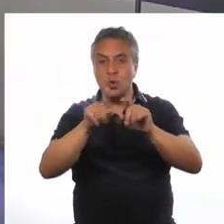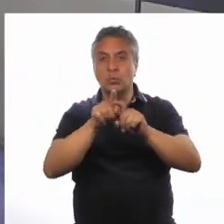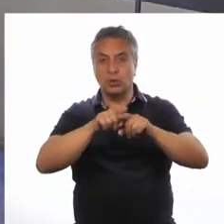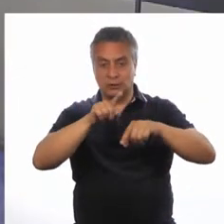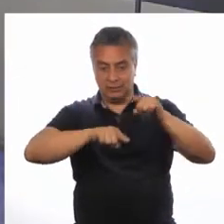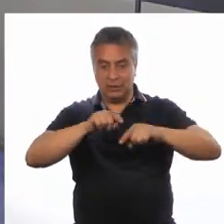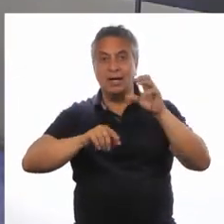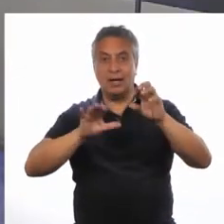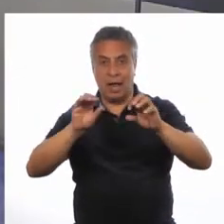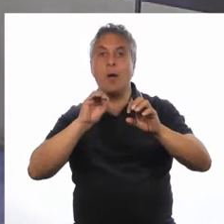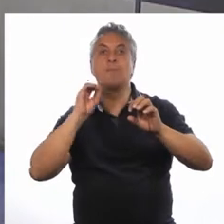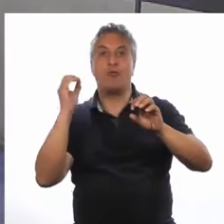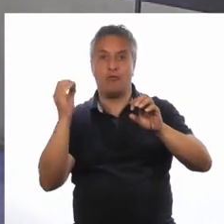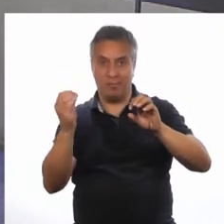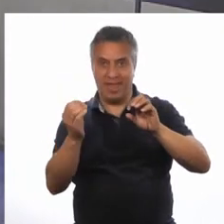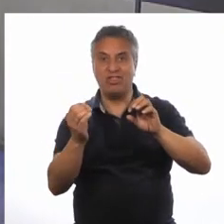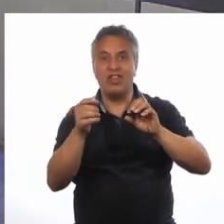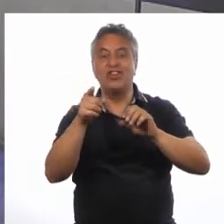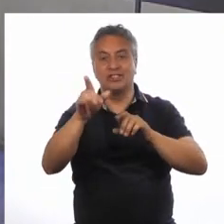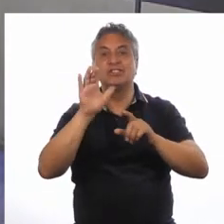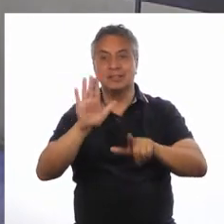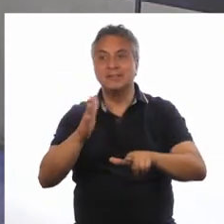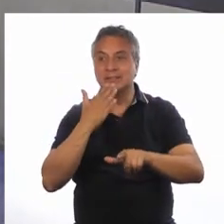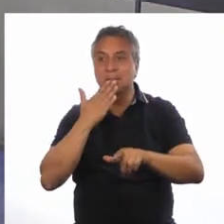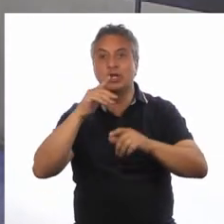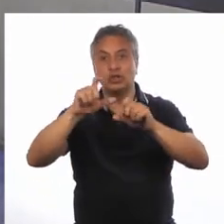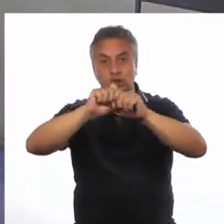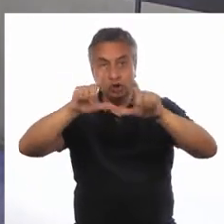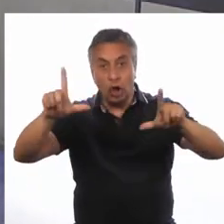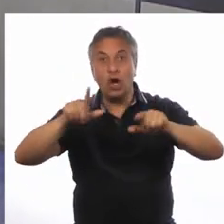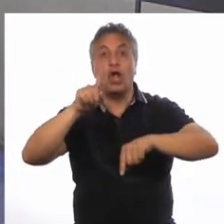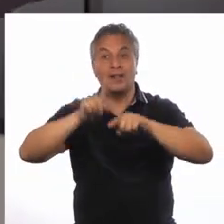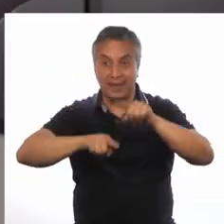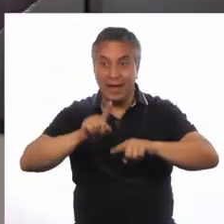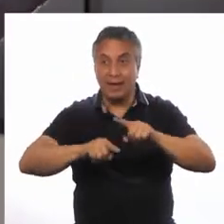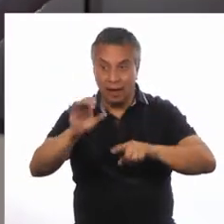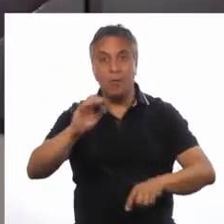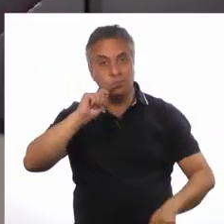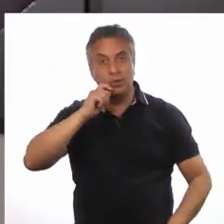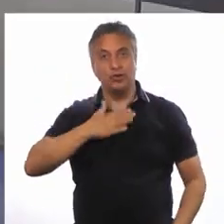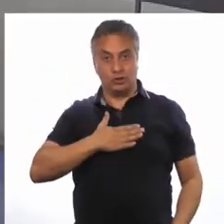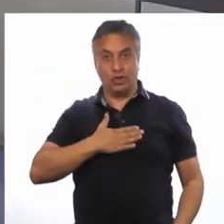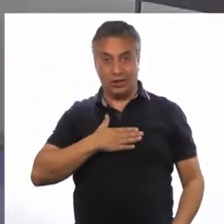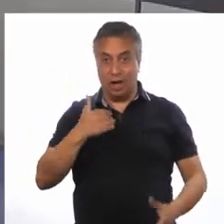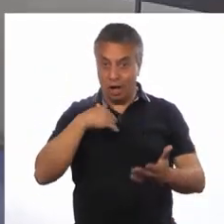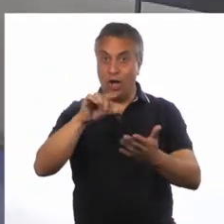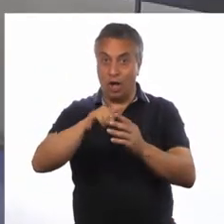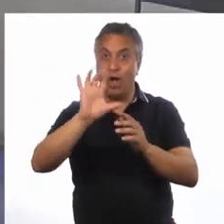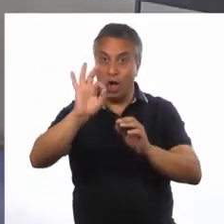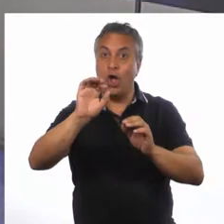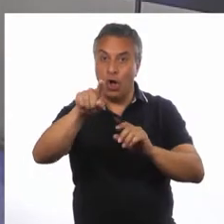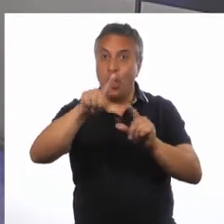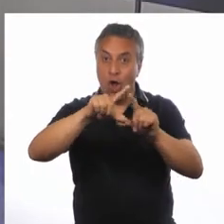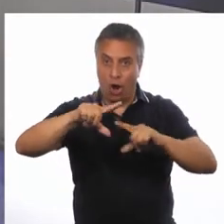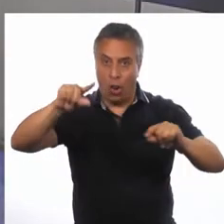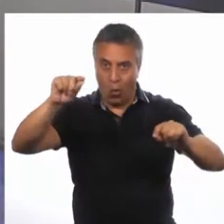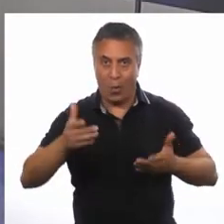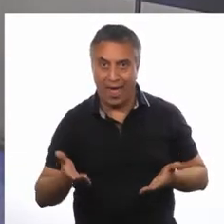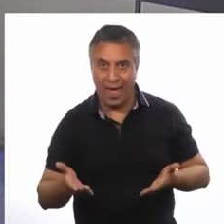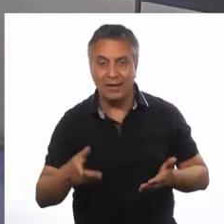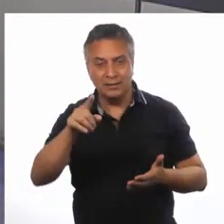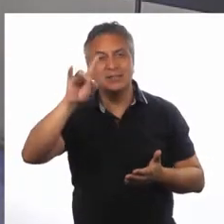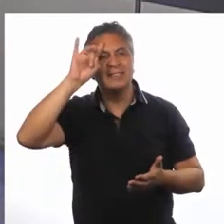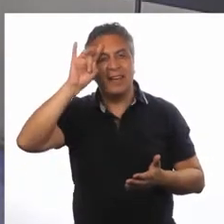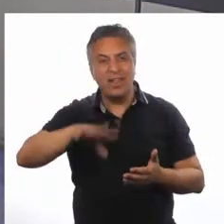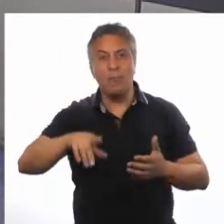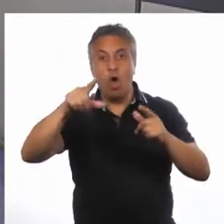eso necesitamos el Sol, la Tierra, que la voy a simbolizar yo, y nuestra Luna. Sabemos que la Luna gira en torno a